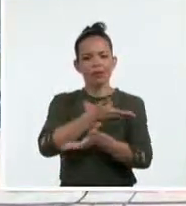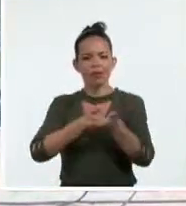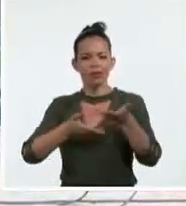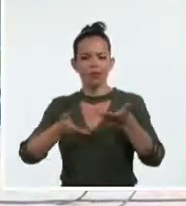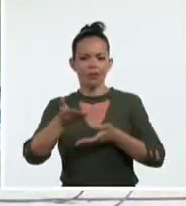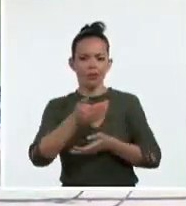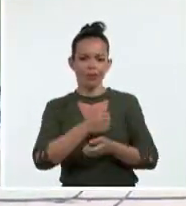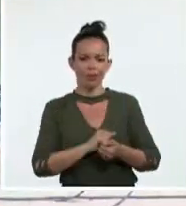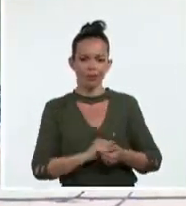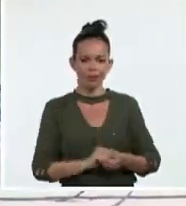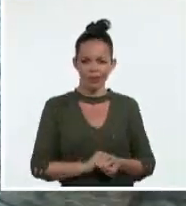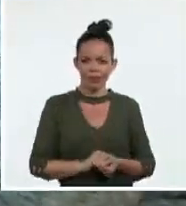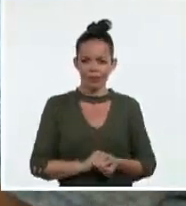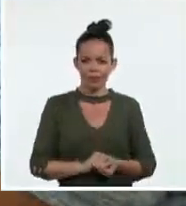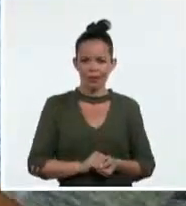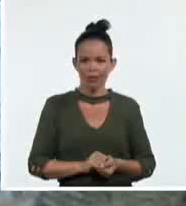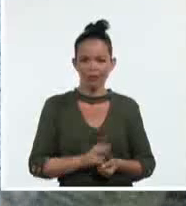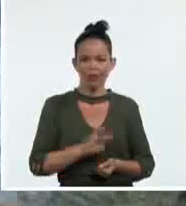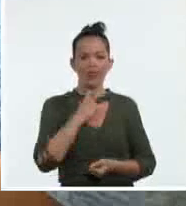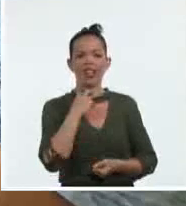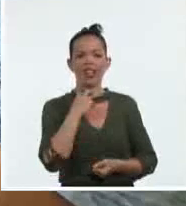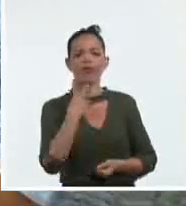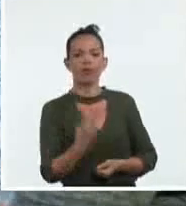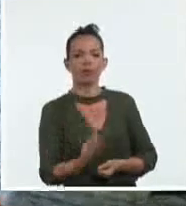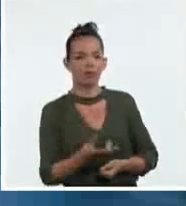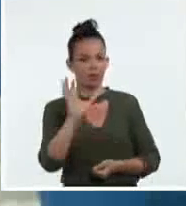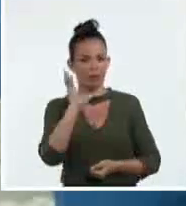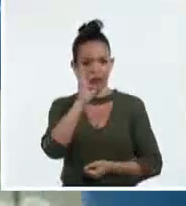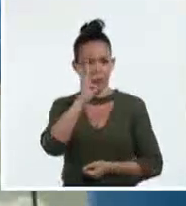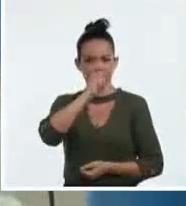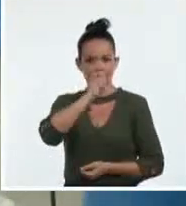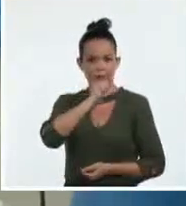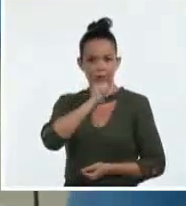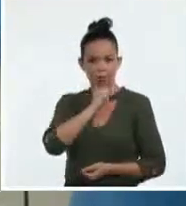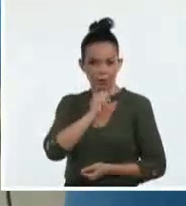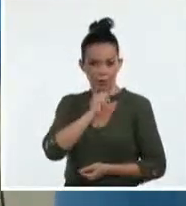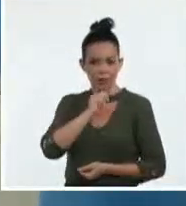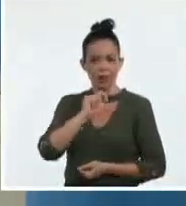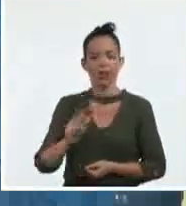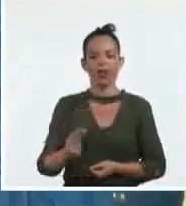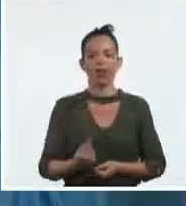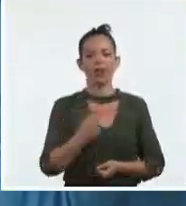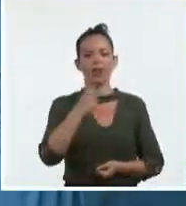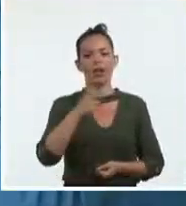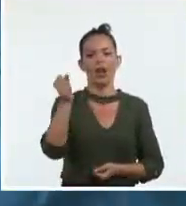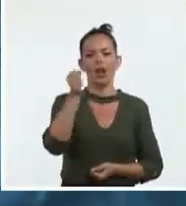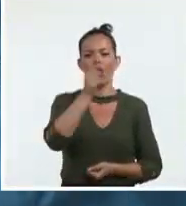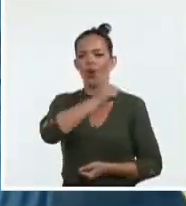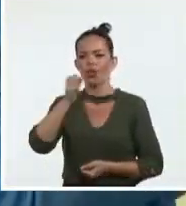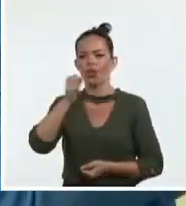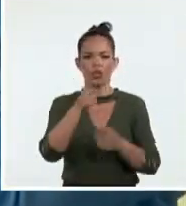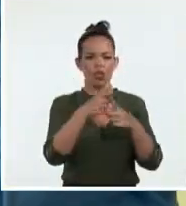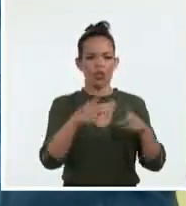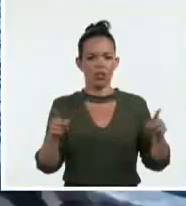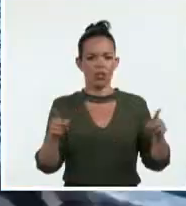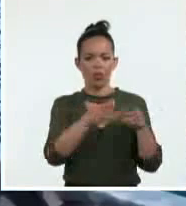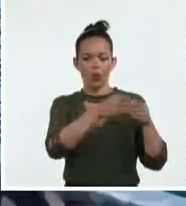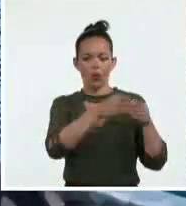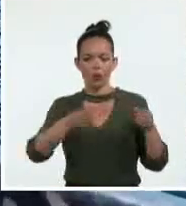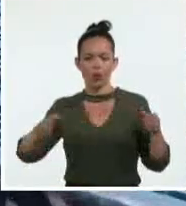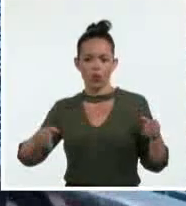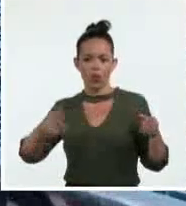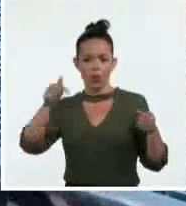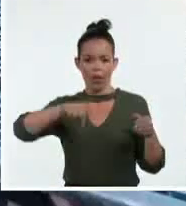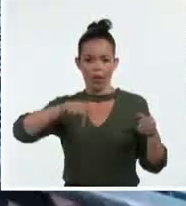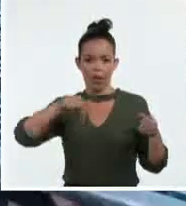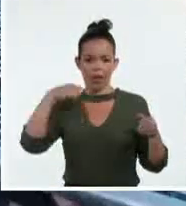Las voces de Ingrid Rodríguez y Doraida Tillet les cantaron en el primero de los conciertos que se extenderán todo el año